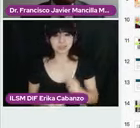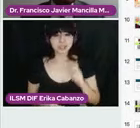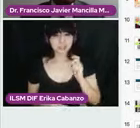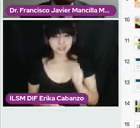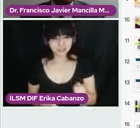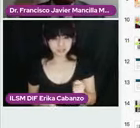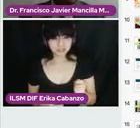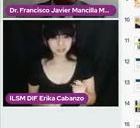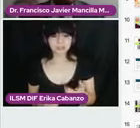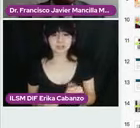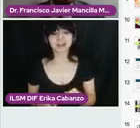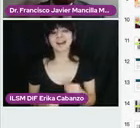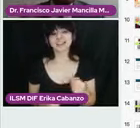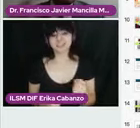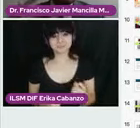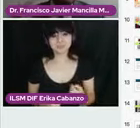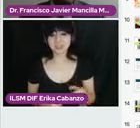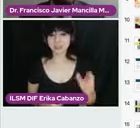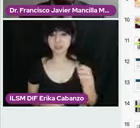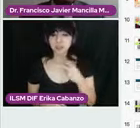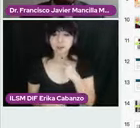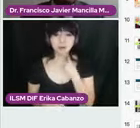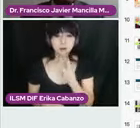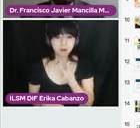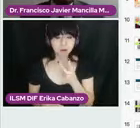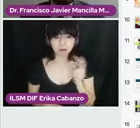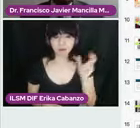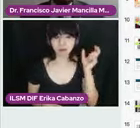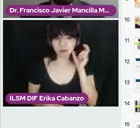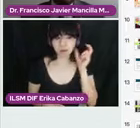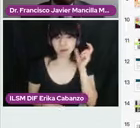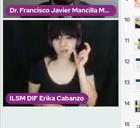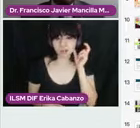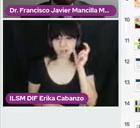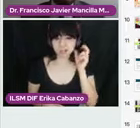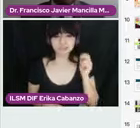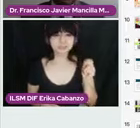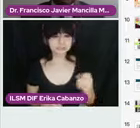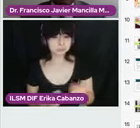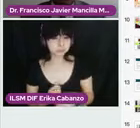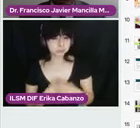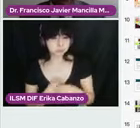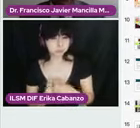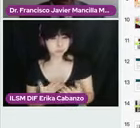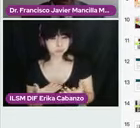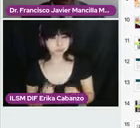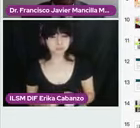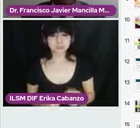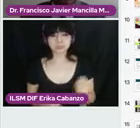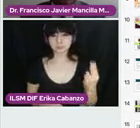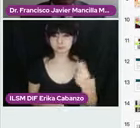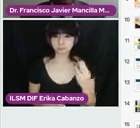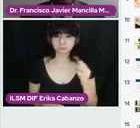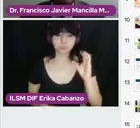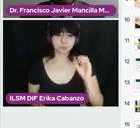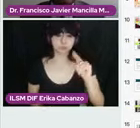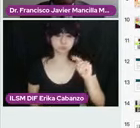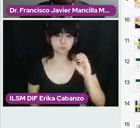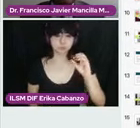egofonía? Oír mi propia voz sobre ese lado, ¿sí? Entonces, lo primero que se va a hacer es una otoscopía, ¿sí?